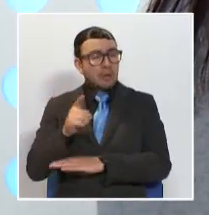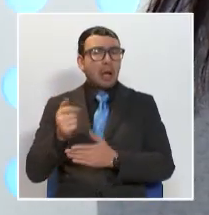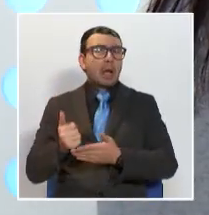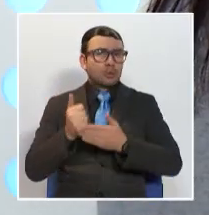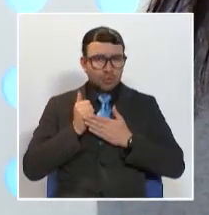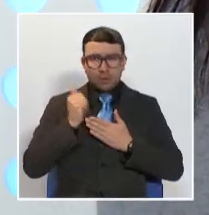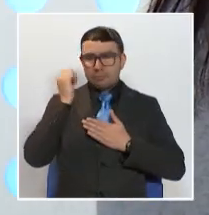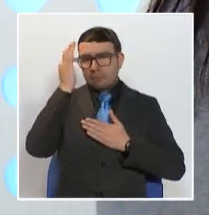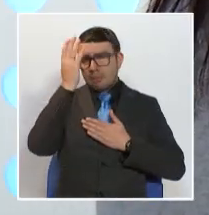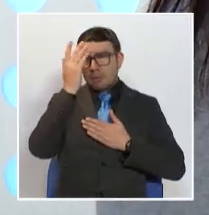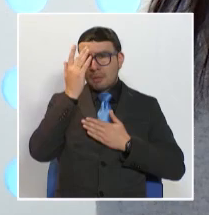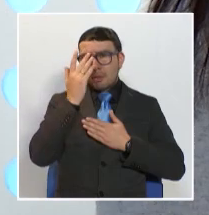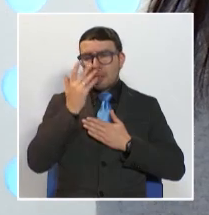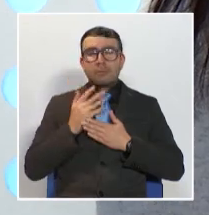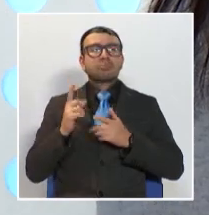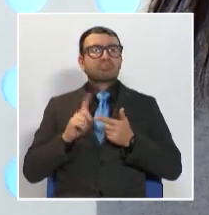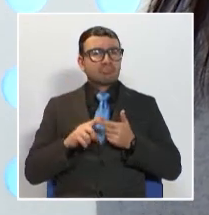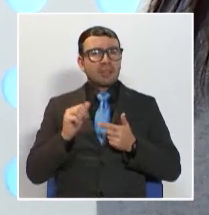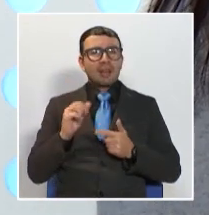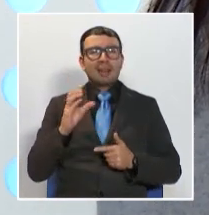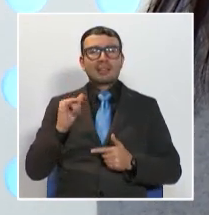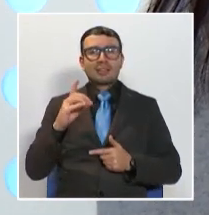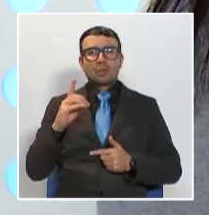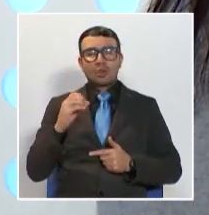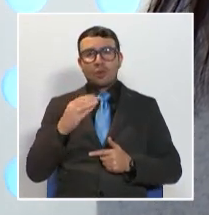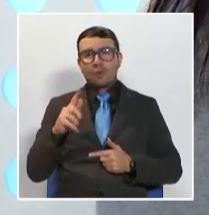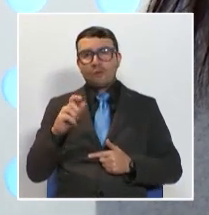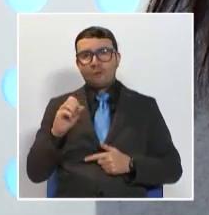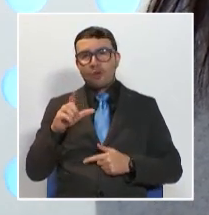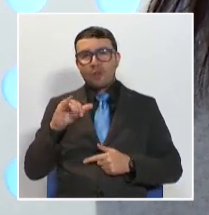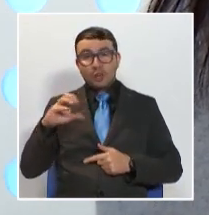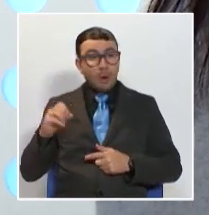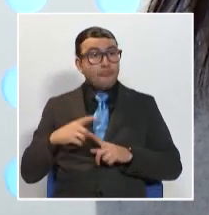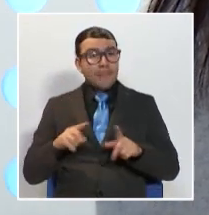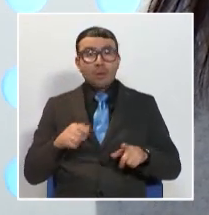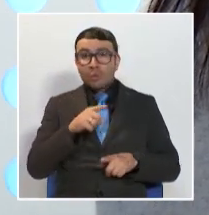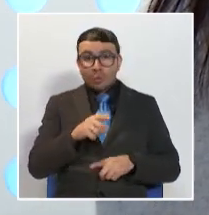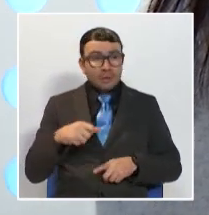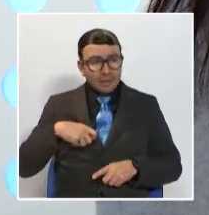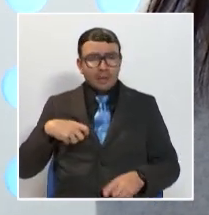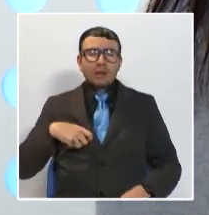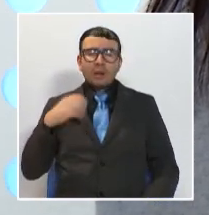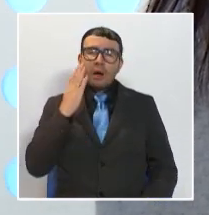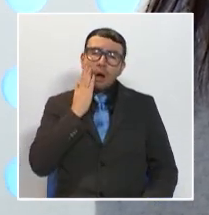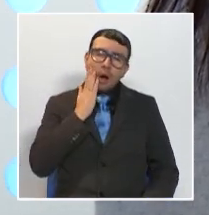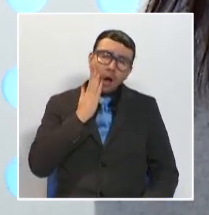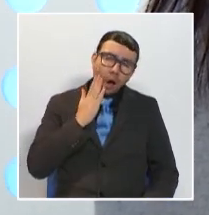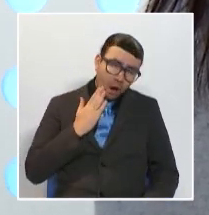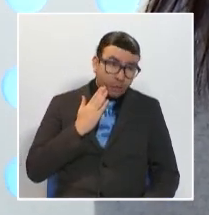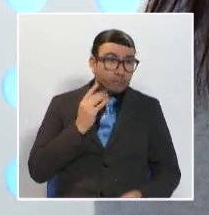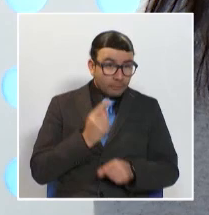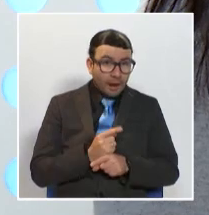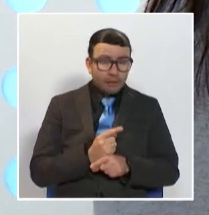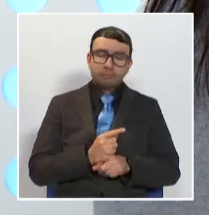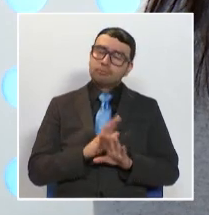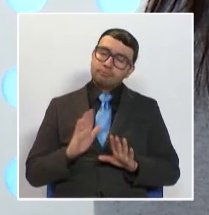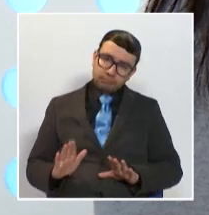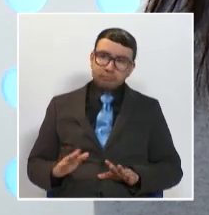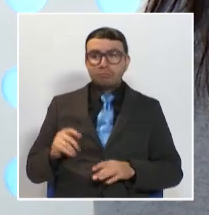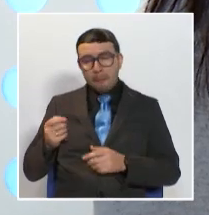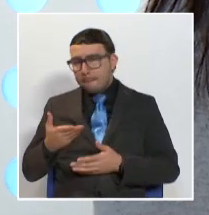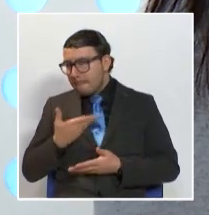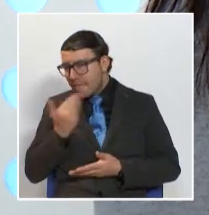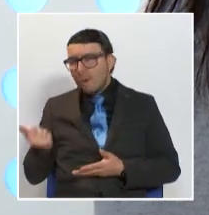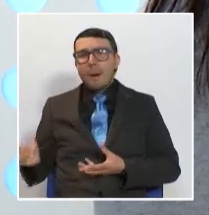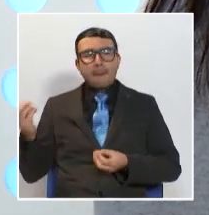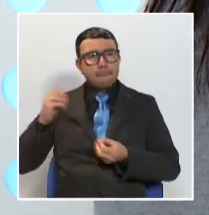También se ha descrito el ácido fólico, pero sobre todo en pacientes que tienen una anemia asociada, sobre todo de causa autoinmune, o sea, una